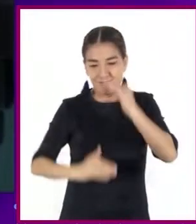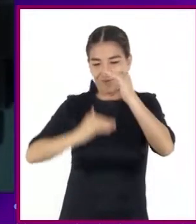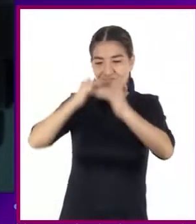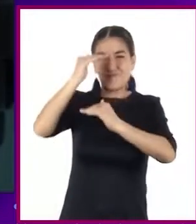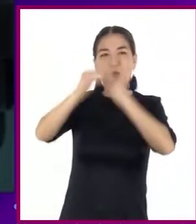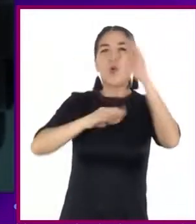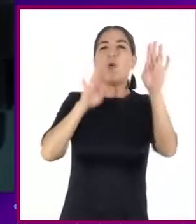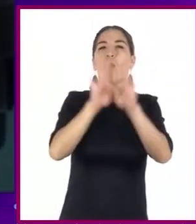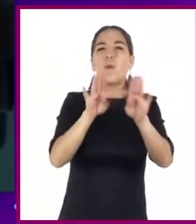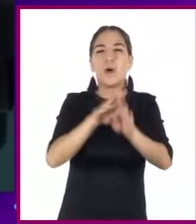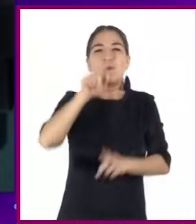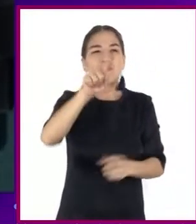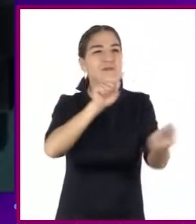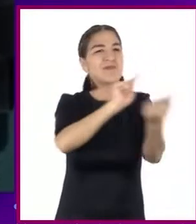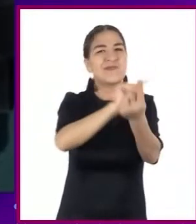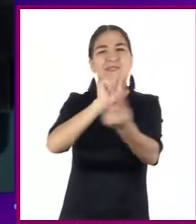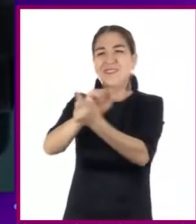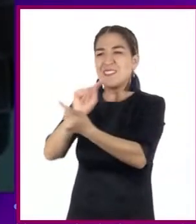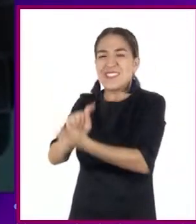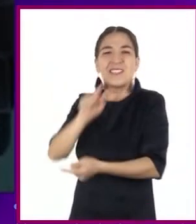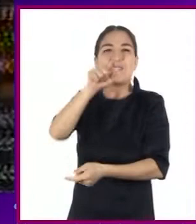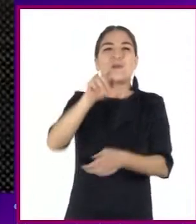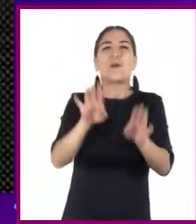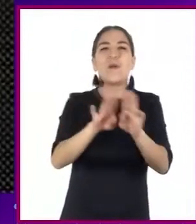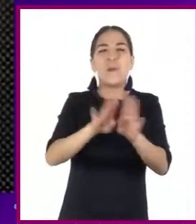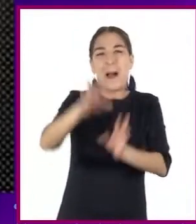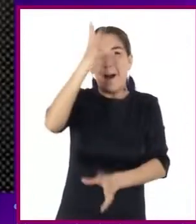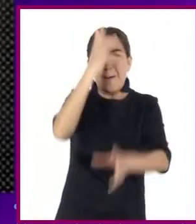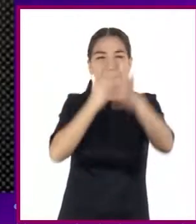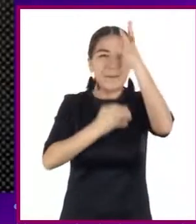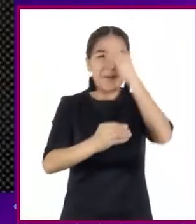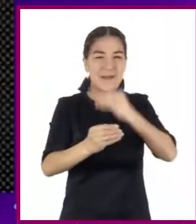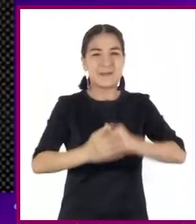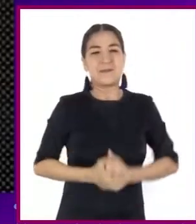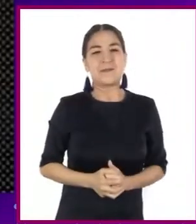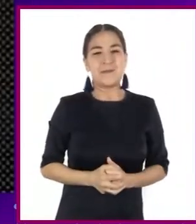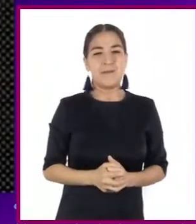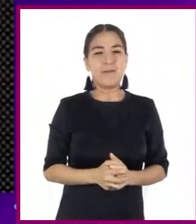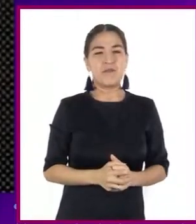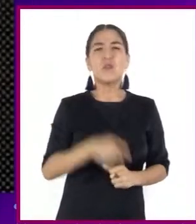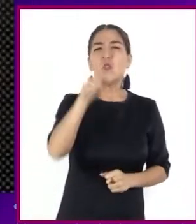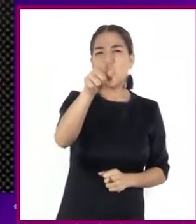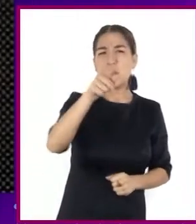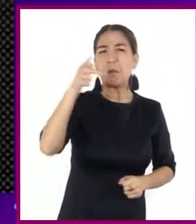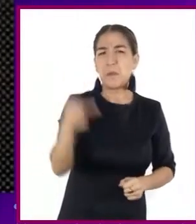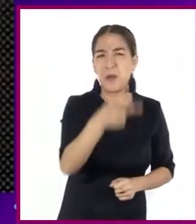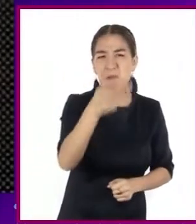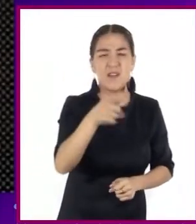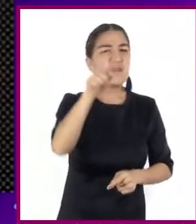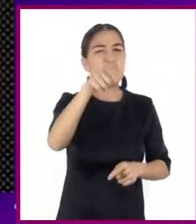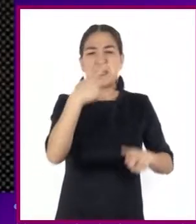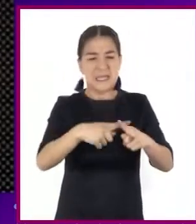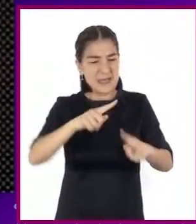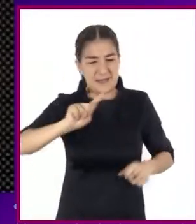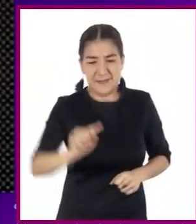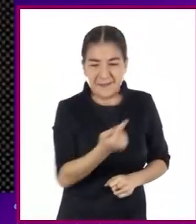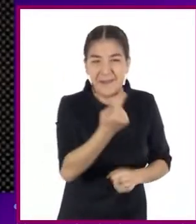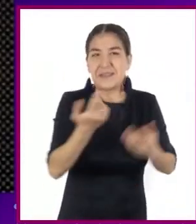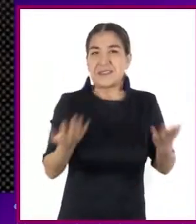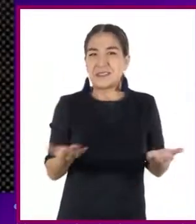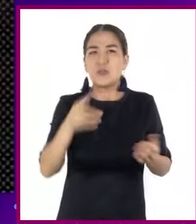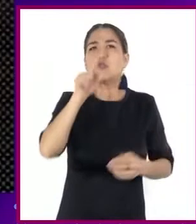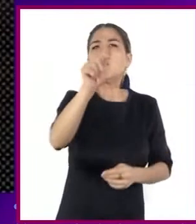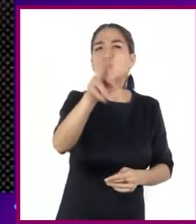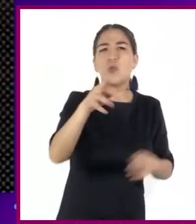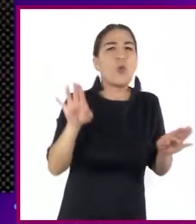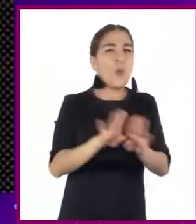en el camino te enfrentas a muy diversas situaciones. ¿Te has preguntado alguna vez quién eres? ¿Qué es lo que te hace ser tú? Aunque